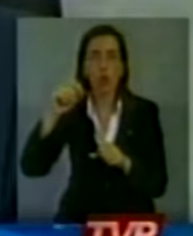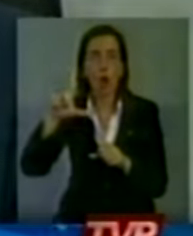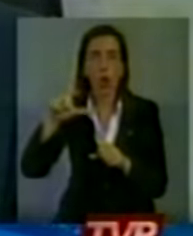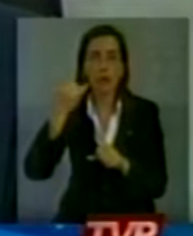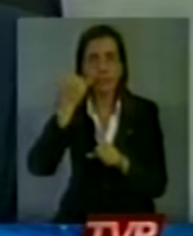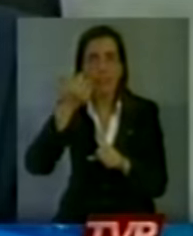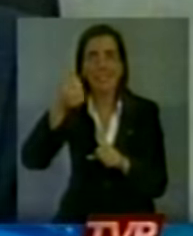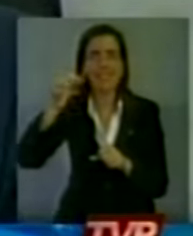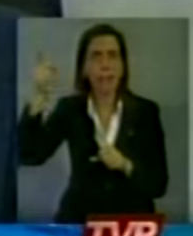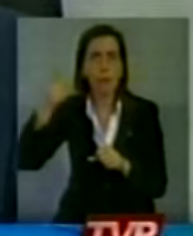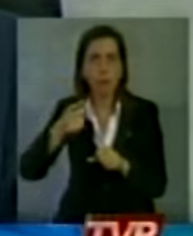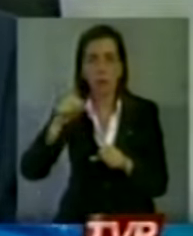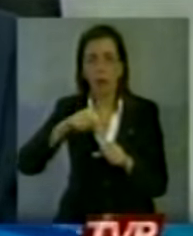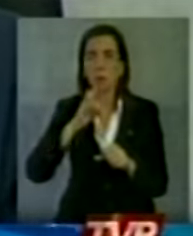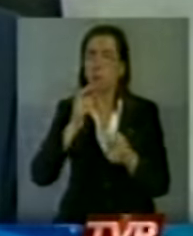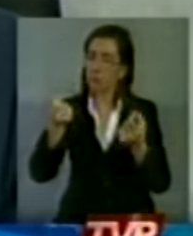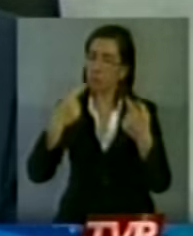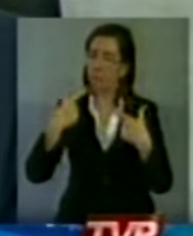país, señores legisladores.